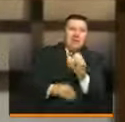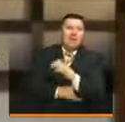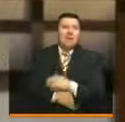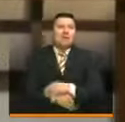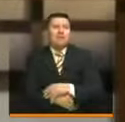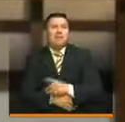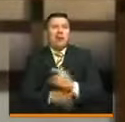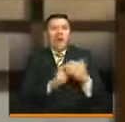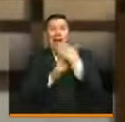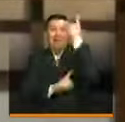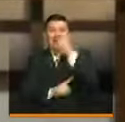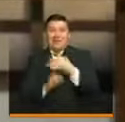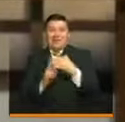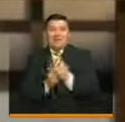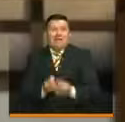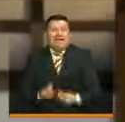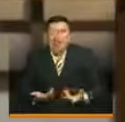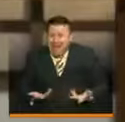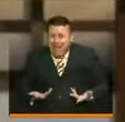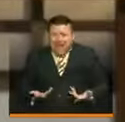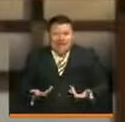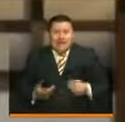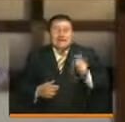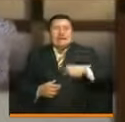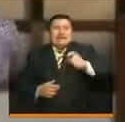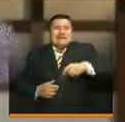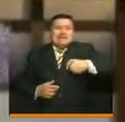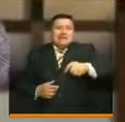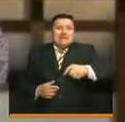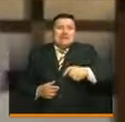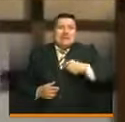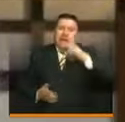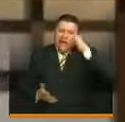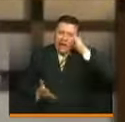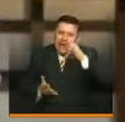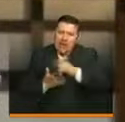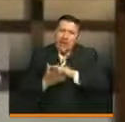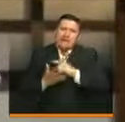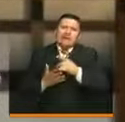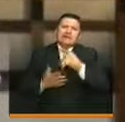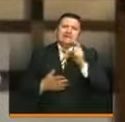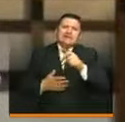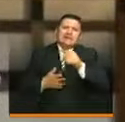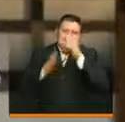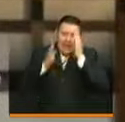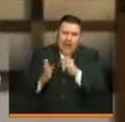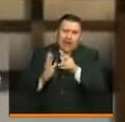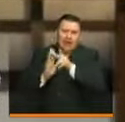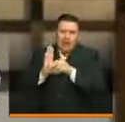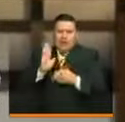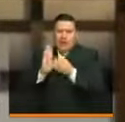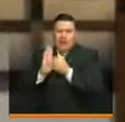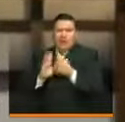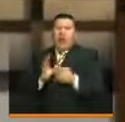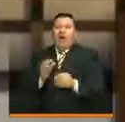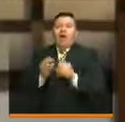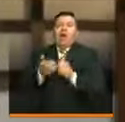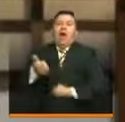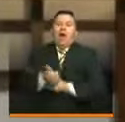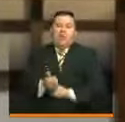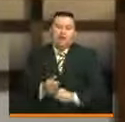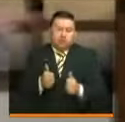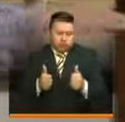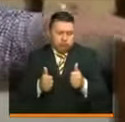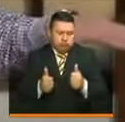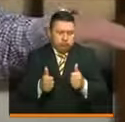que hoy están afectados sin ingreso y que necesitan que creemos unos protocolos para que llegue ingreso a su bolsillo. Está muy